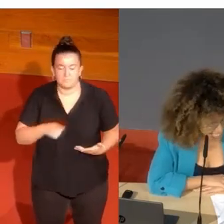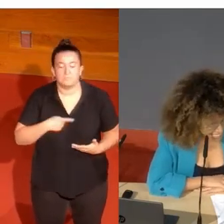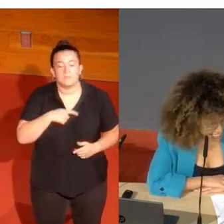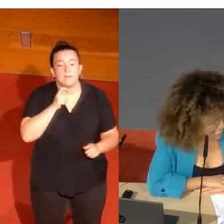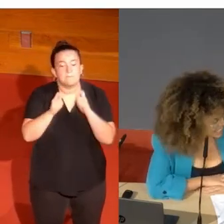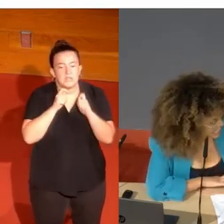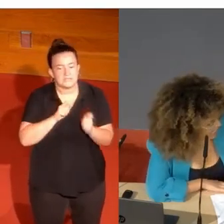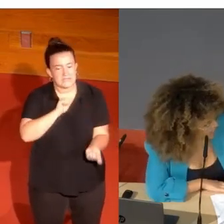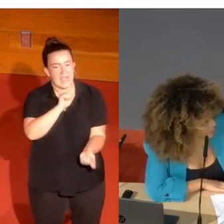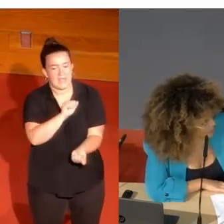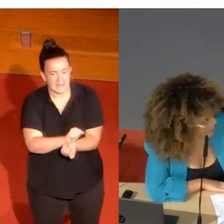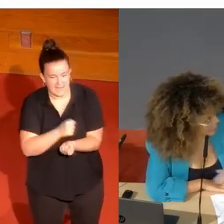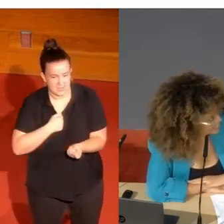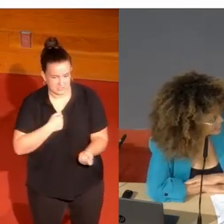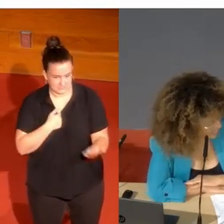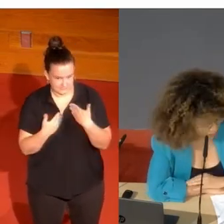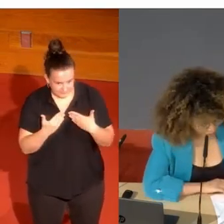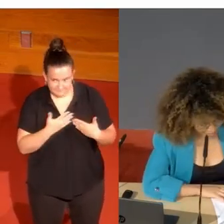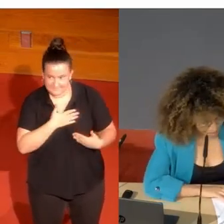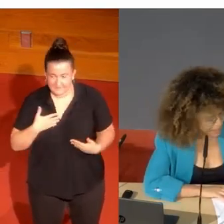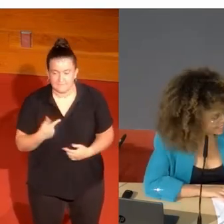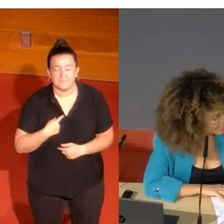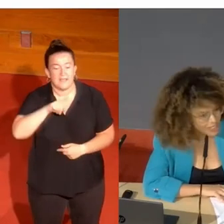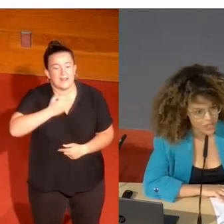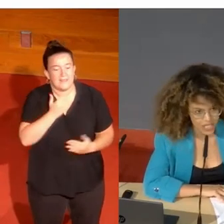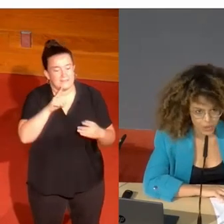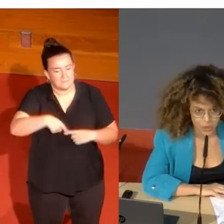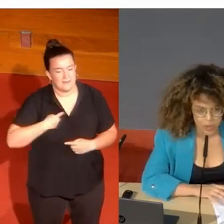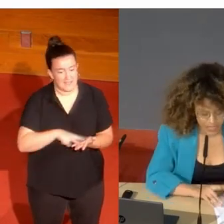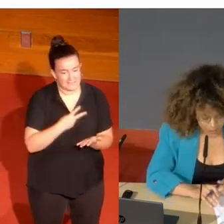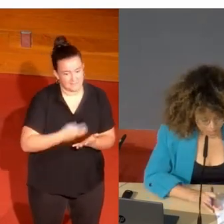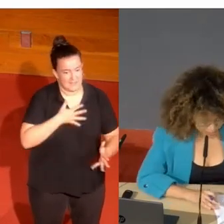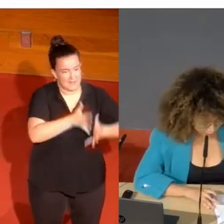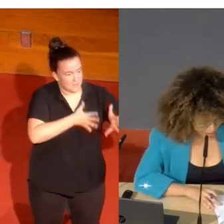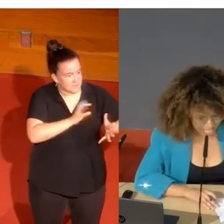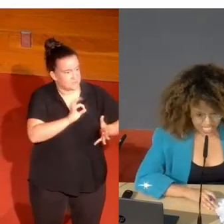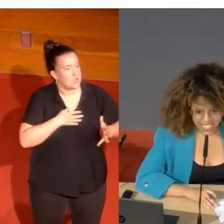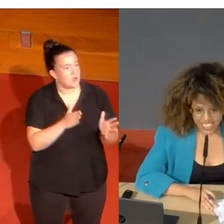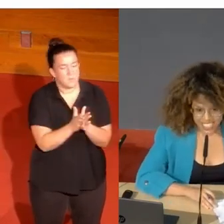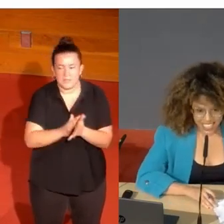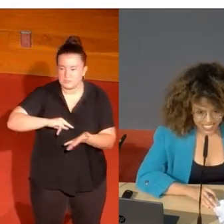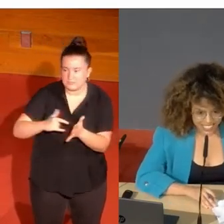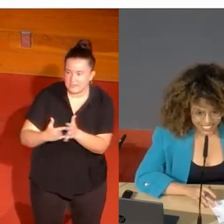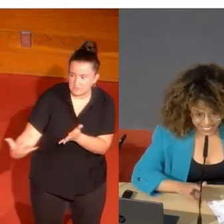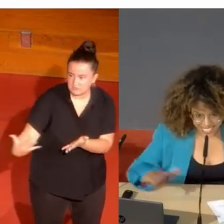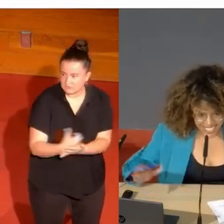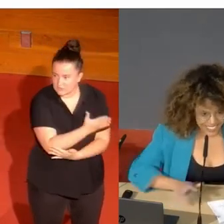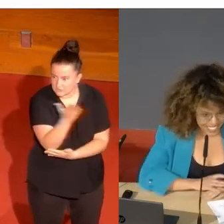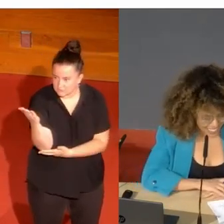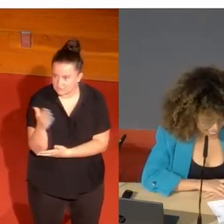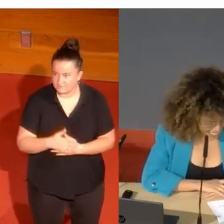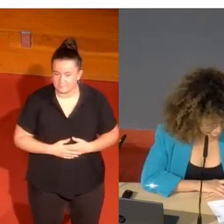encarcelados gracias a la compañera traductora intérprete de signos y a todos los compañeros técnicos que están